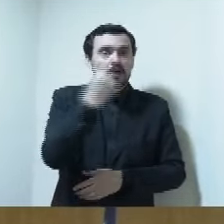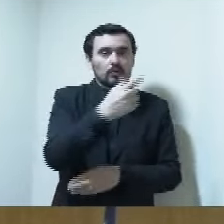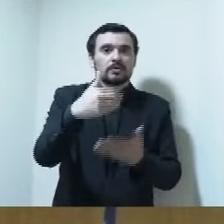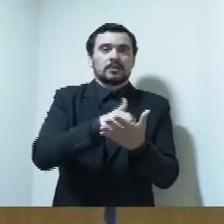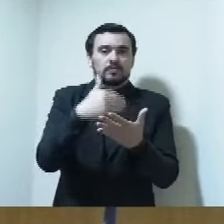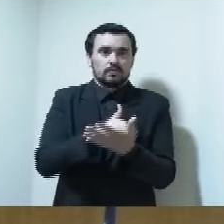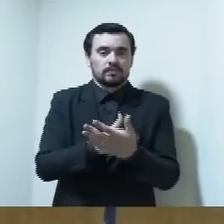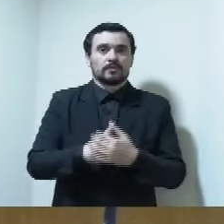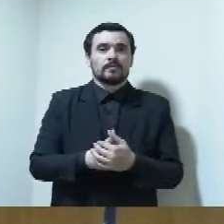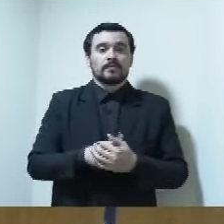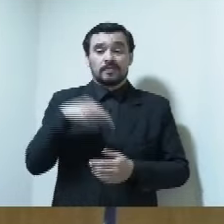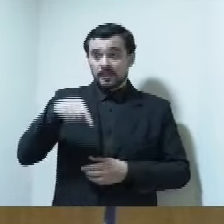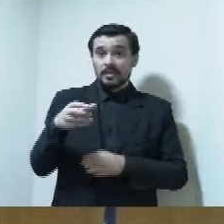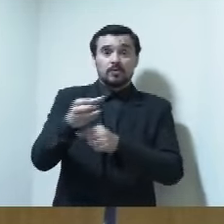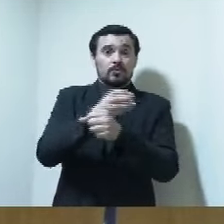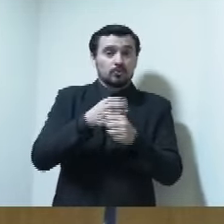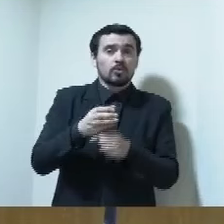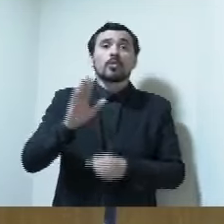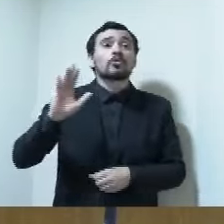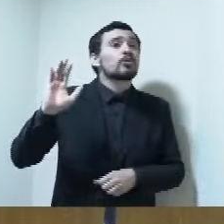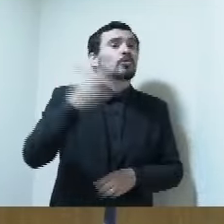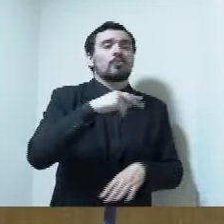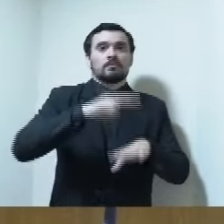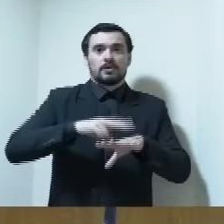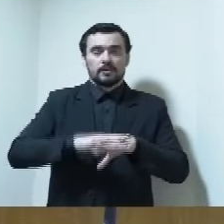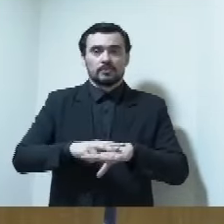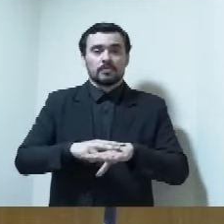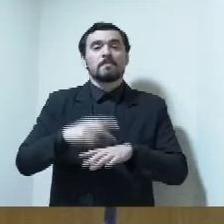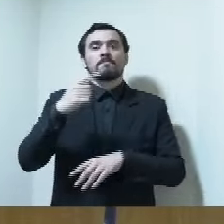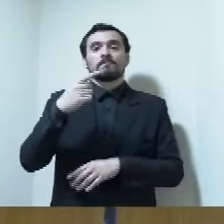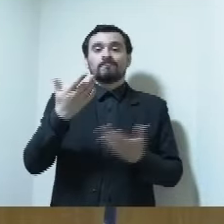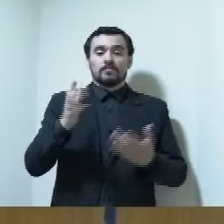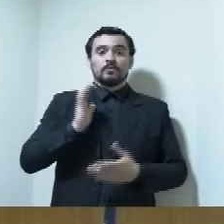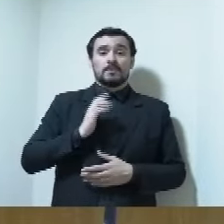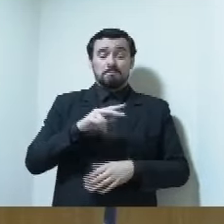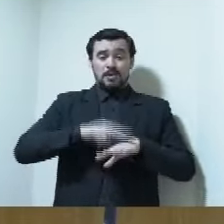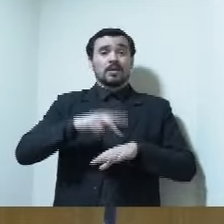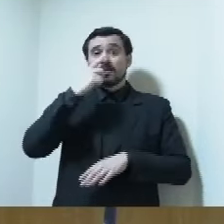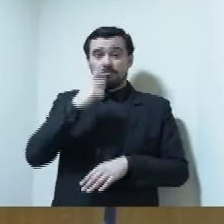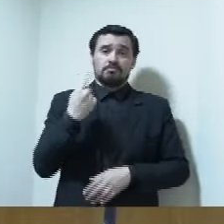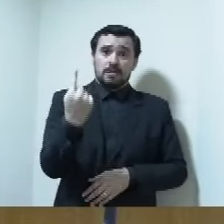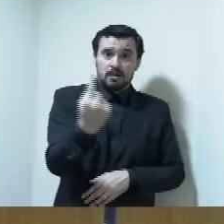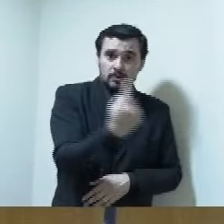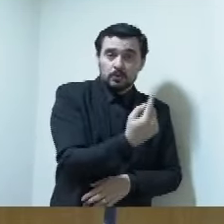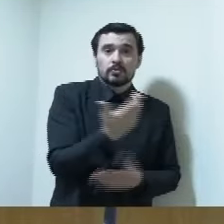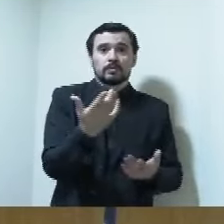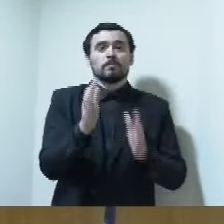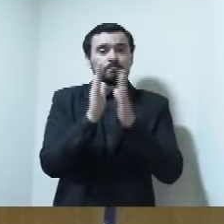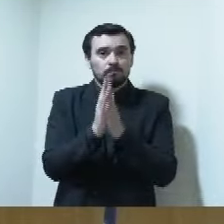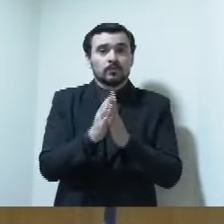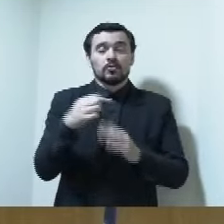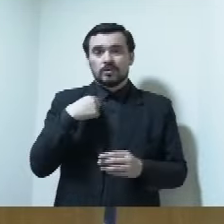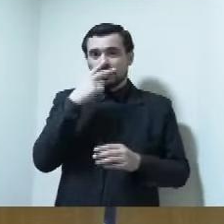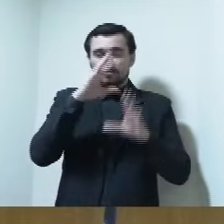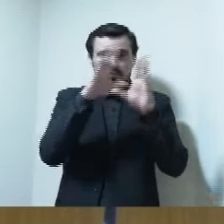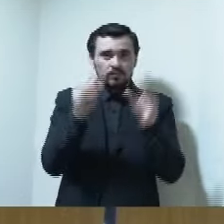de ustedes, de este Congreso, de todos los paraguayos. Paraguay somos cada uno de nosotros. Permítanme cerrar entonces